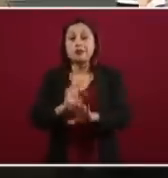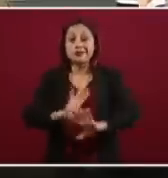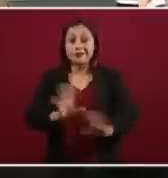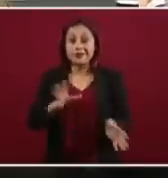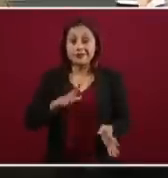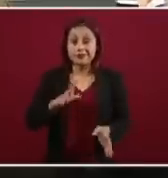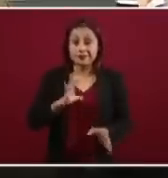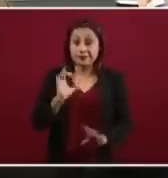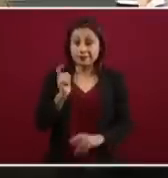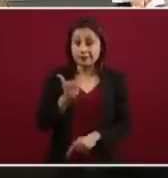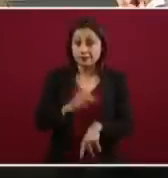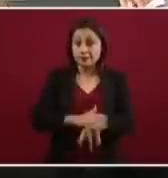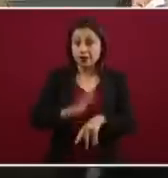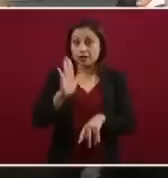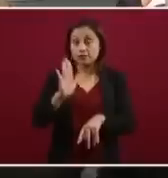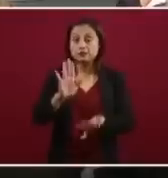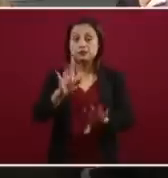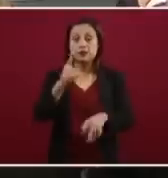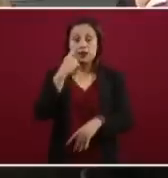Carlos Slim,